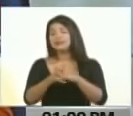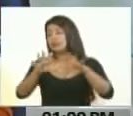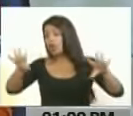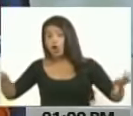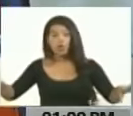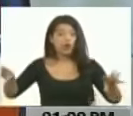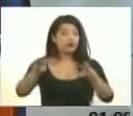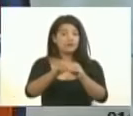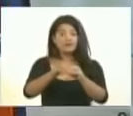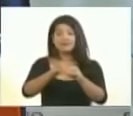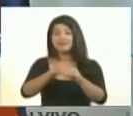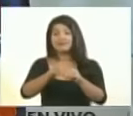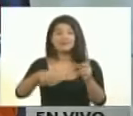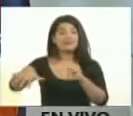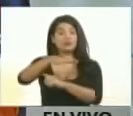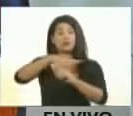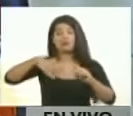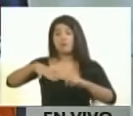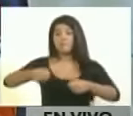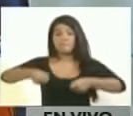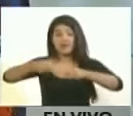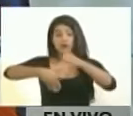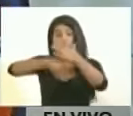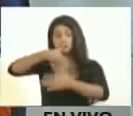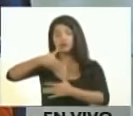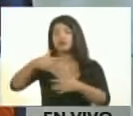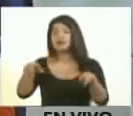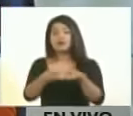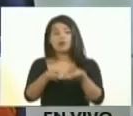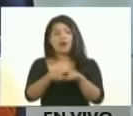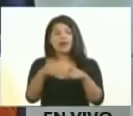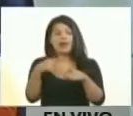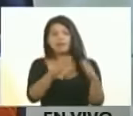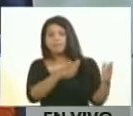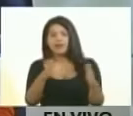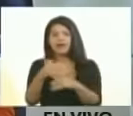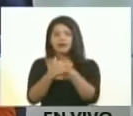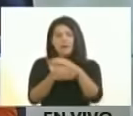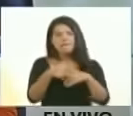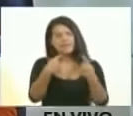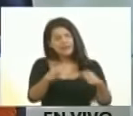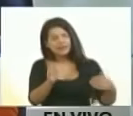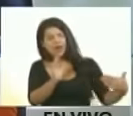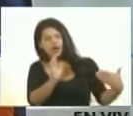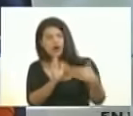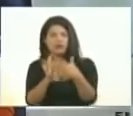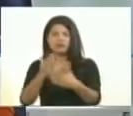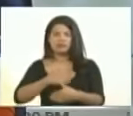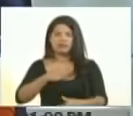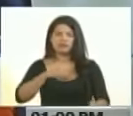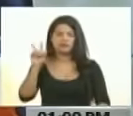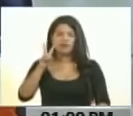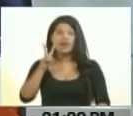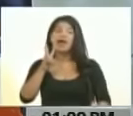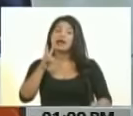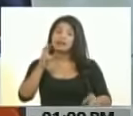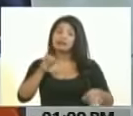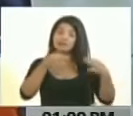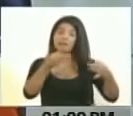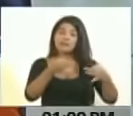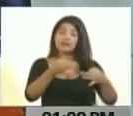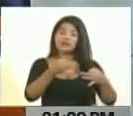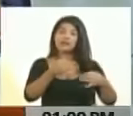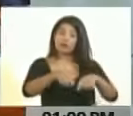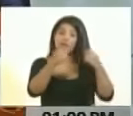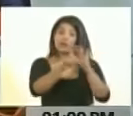convertido este escenario del Mercosur en una gran confabulación y en una gran conspiración mediante el fraude para agredir a